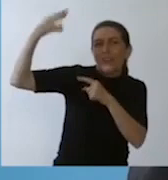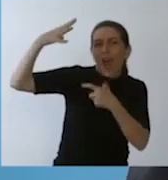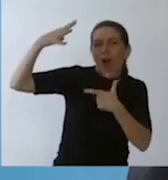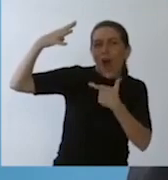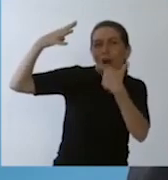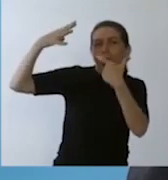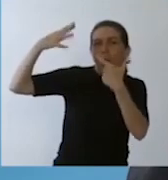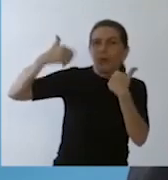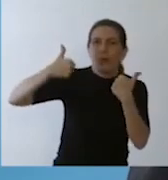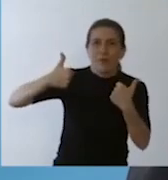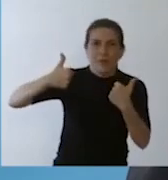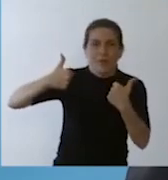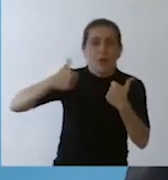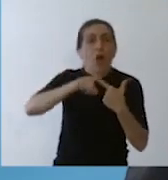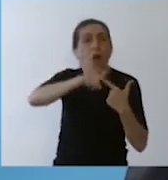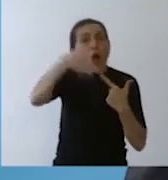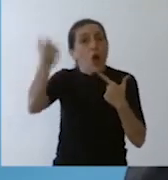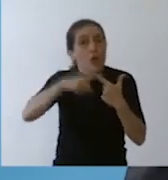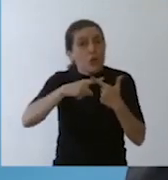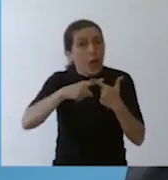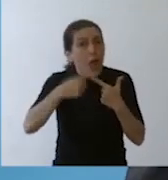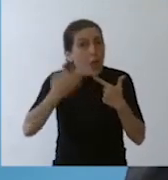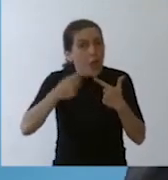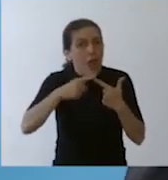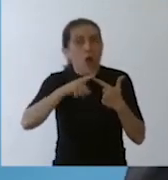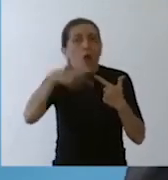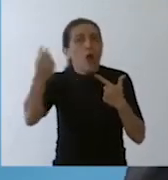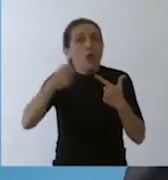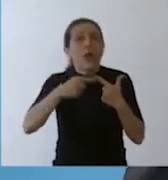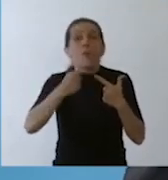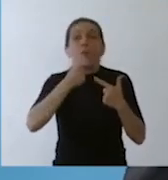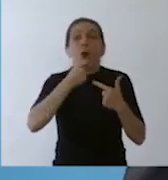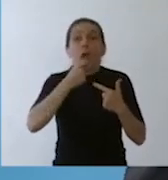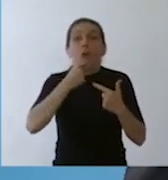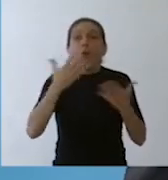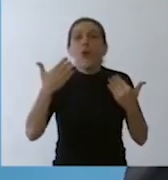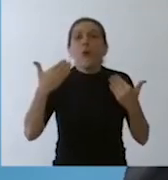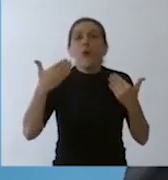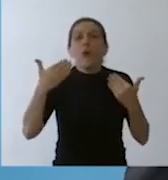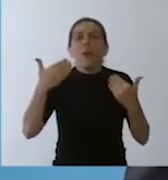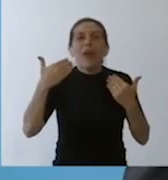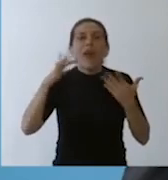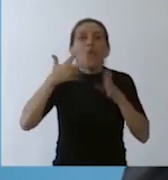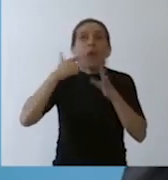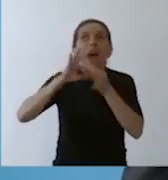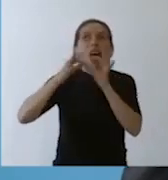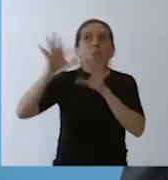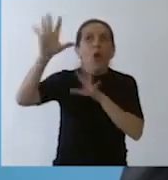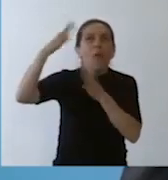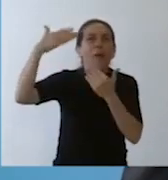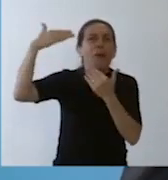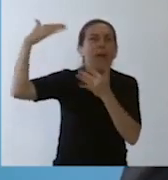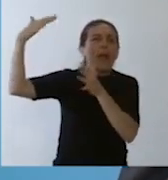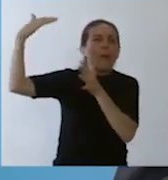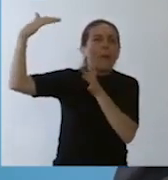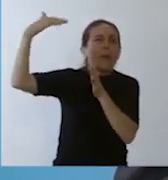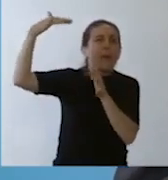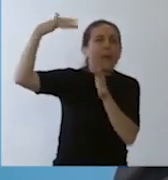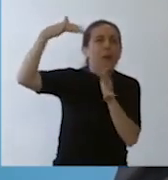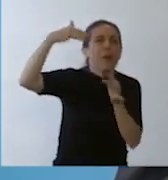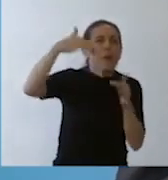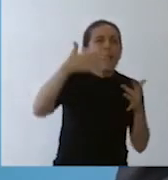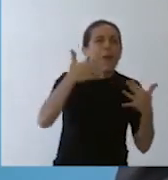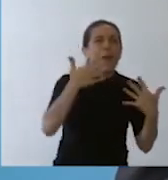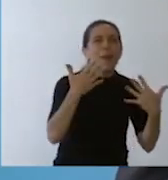buena noticia. Y la segunda buena noticia con respecto a esto es que si la primavera europea viene moderadamente calurosa,